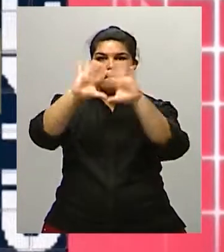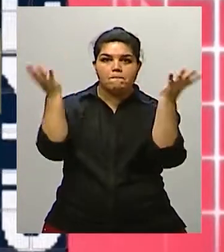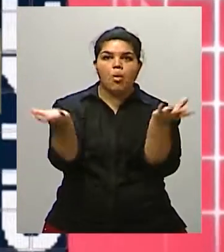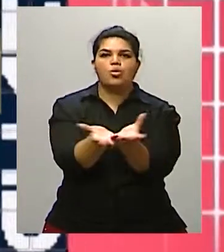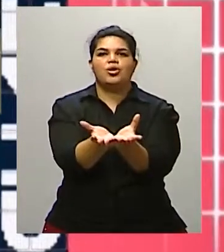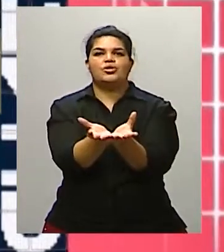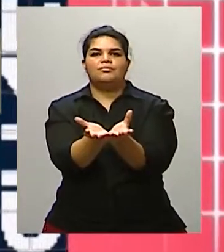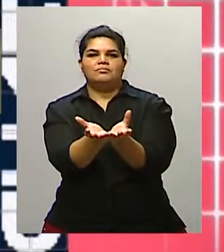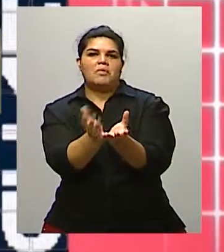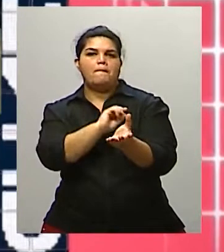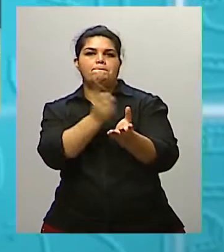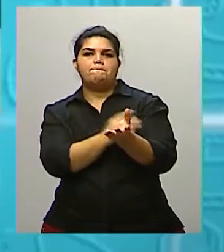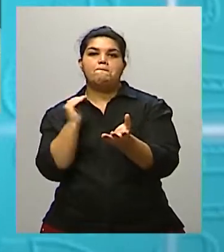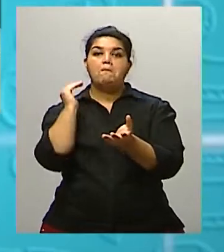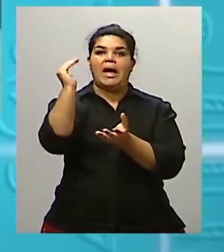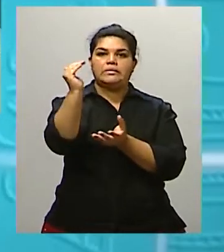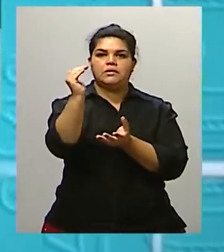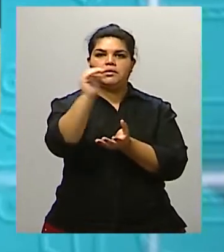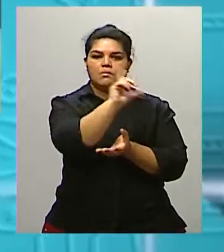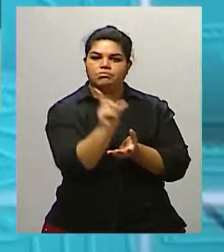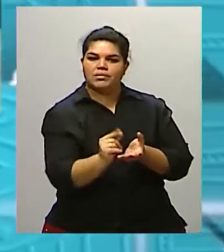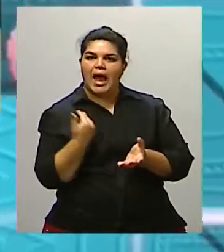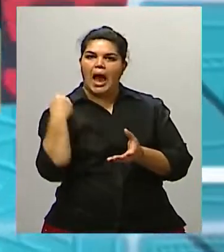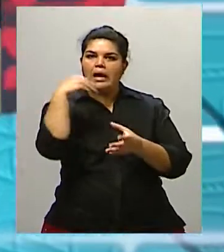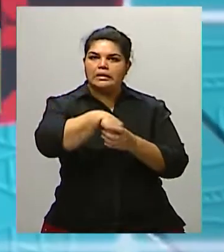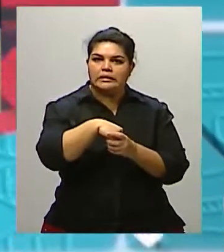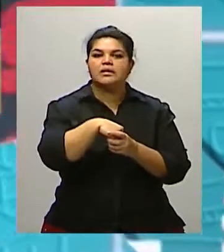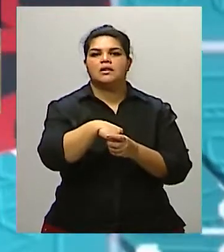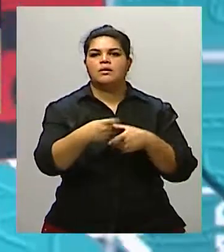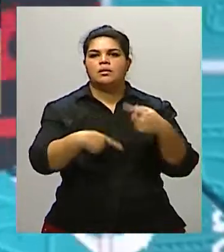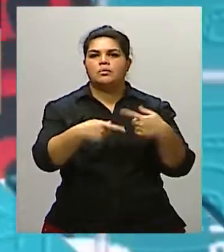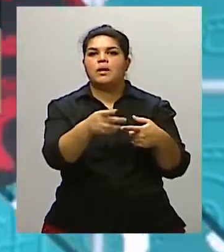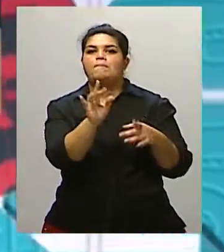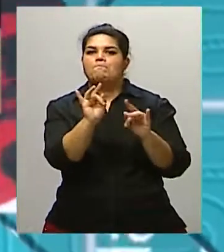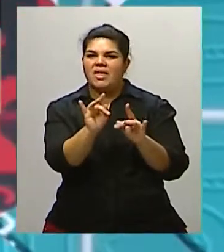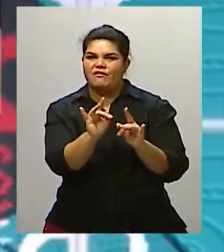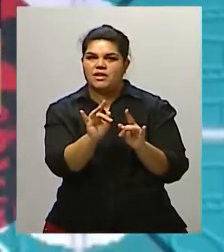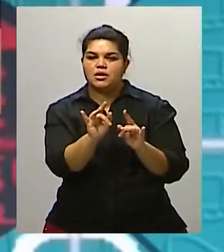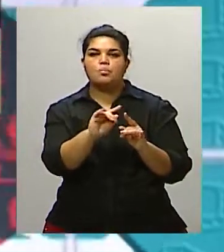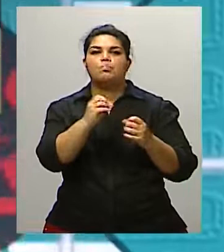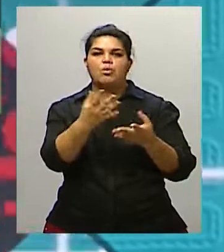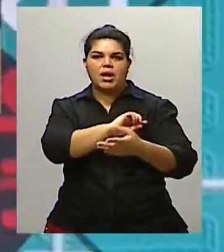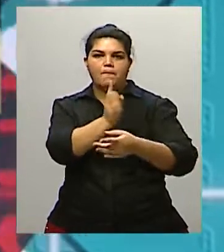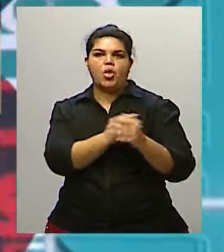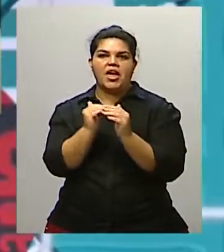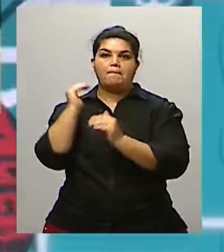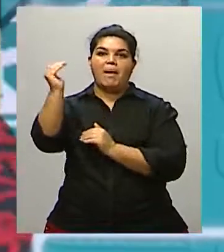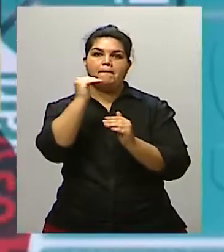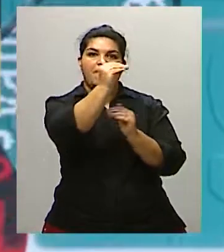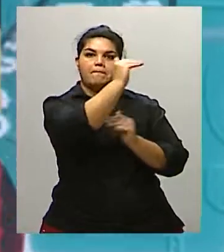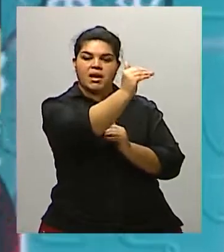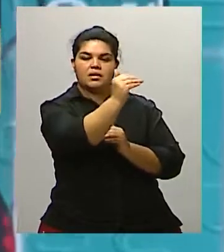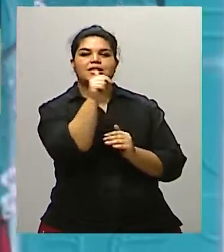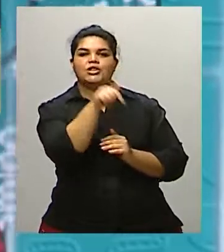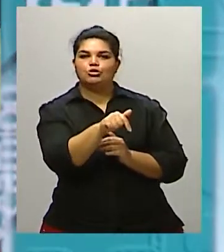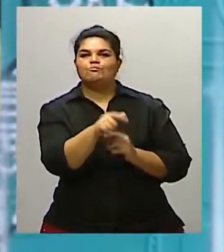y cada vez hay mayor... El problema de Occidente, del mundo occidental, no es el exceso de poder del Estado, sino el déficit de